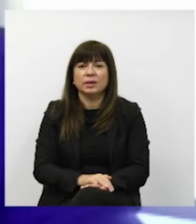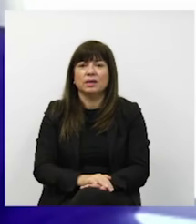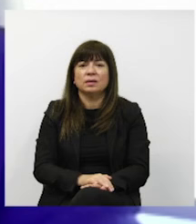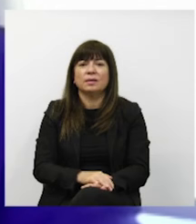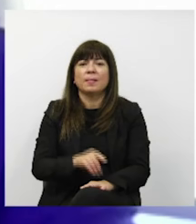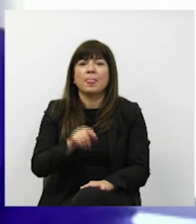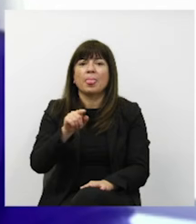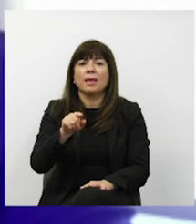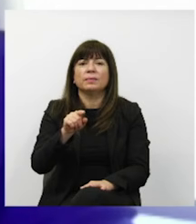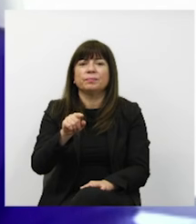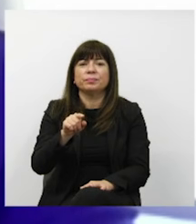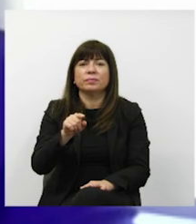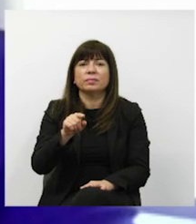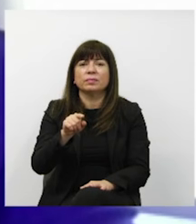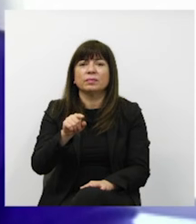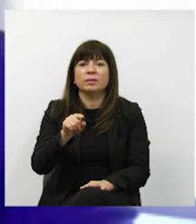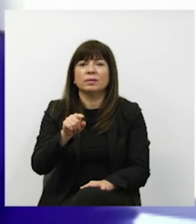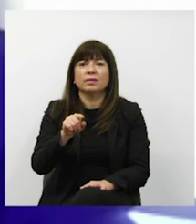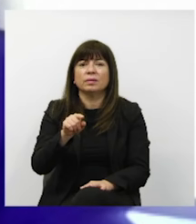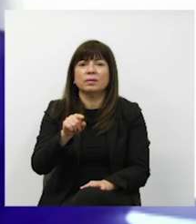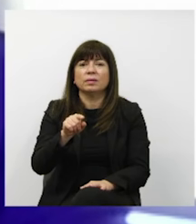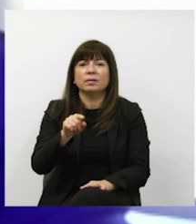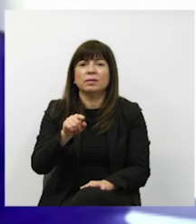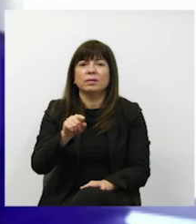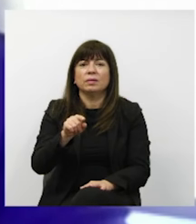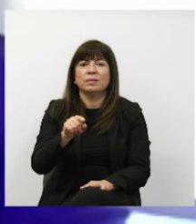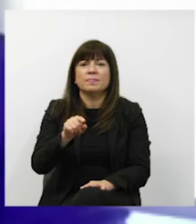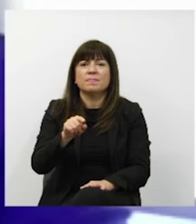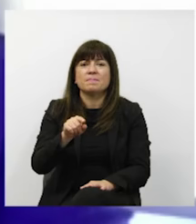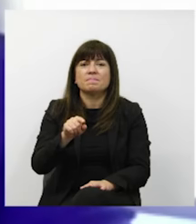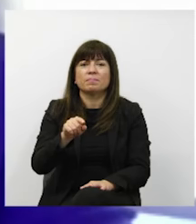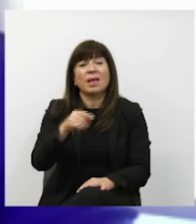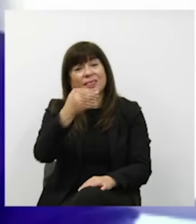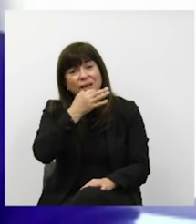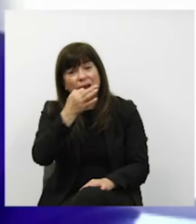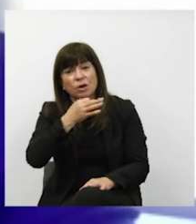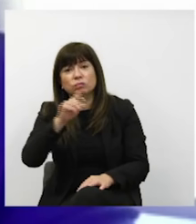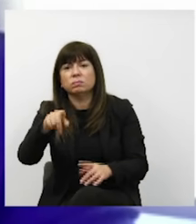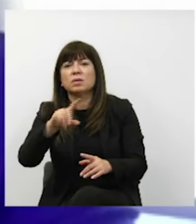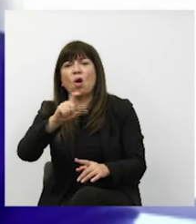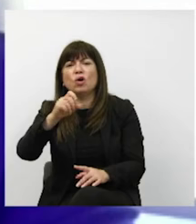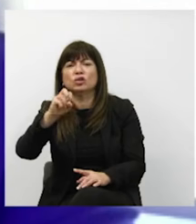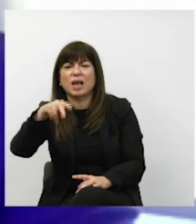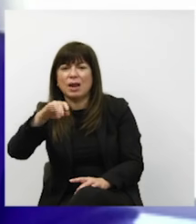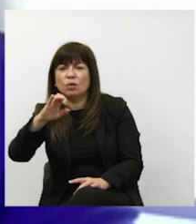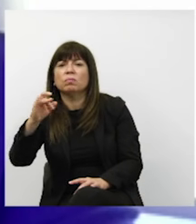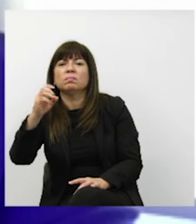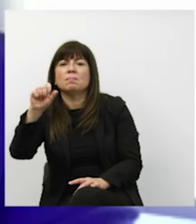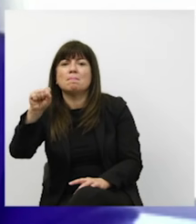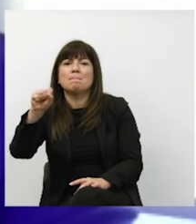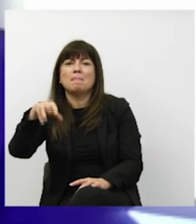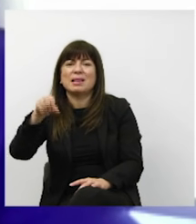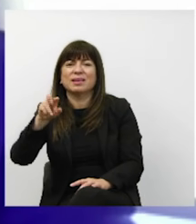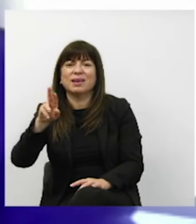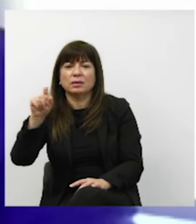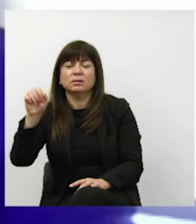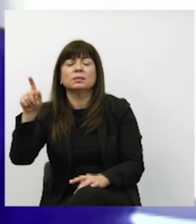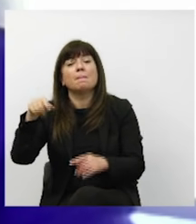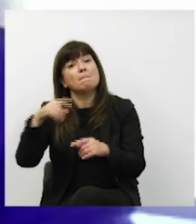Tomando una parte de lo que dijo Sebastián, una parte nomás y otra de Matías, yo creo que,